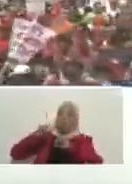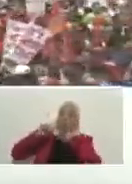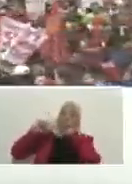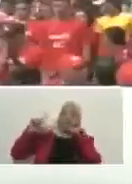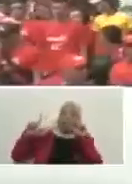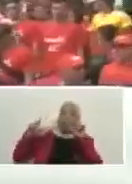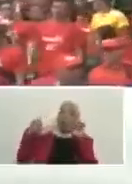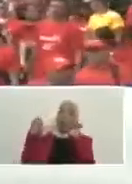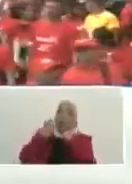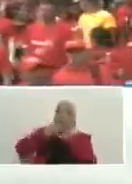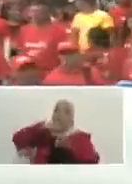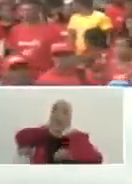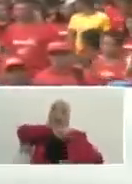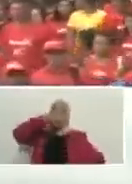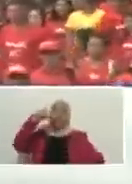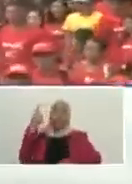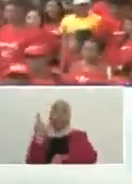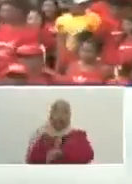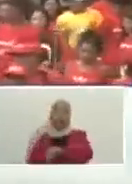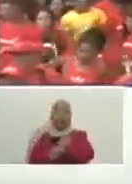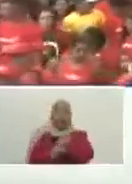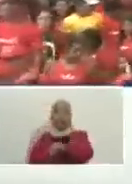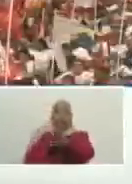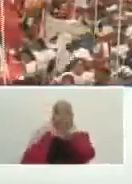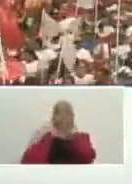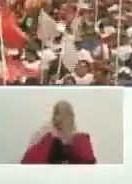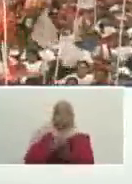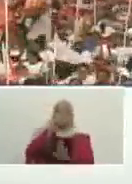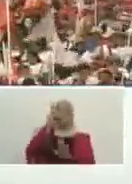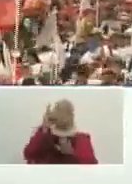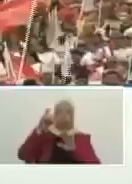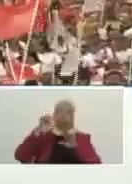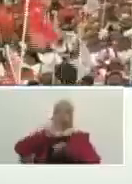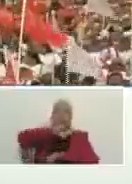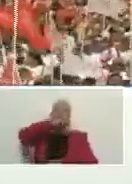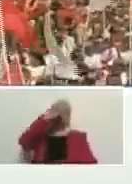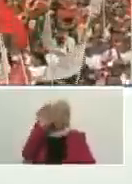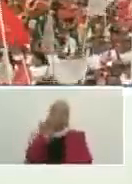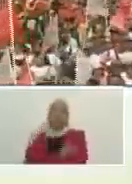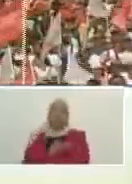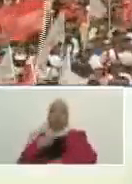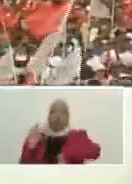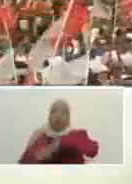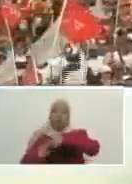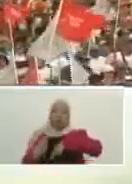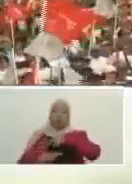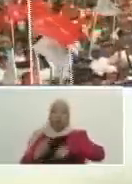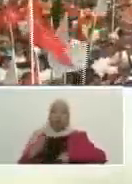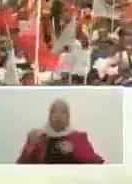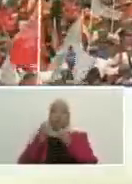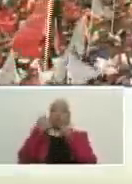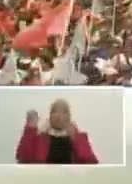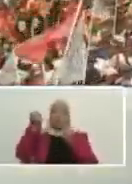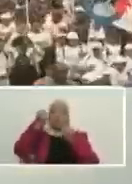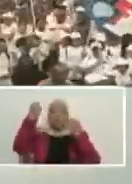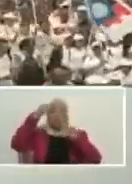de la fuerza, de la potencia, de la energía revolucionario y rebelde del pueblo de Caracas y